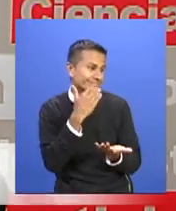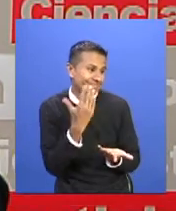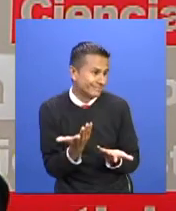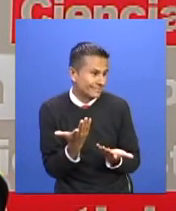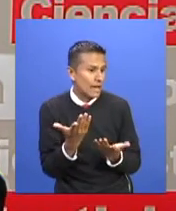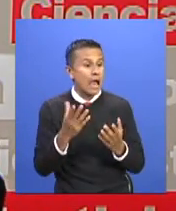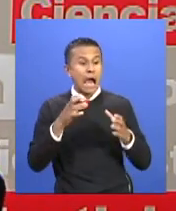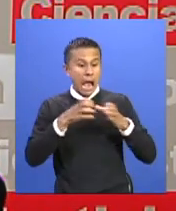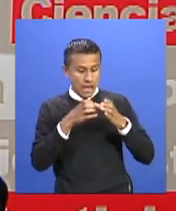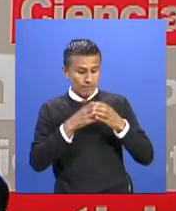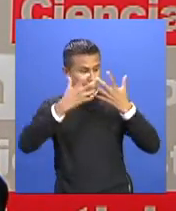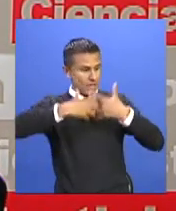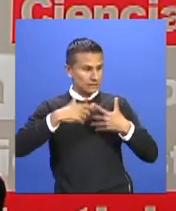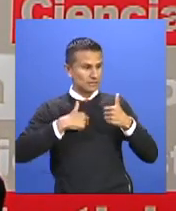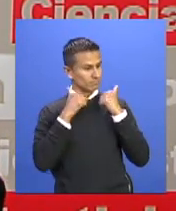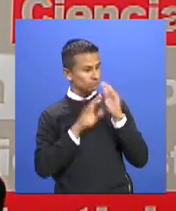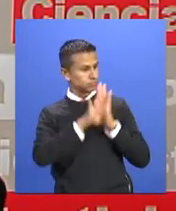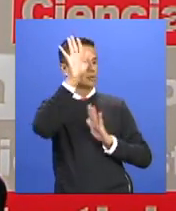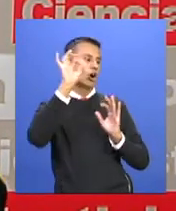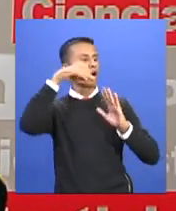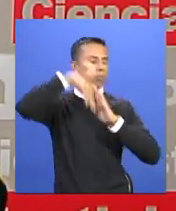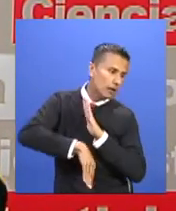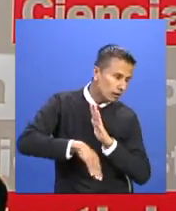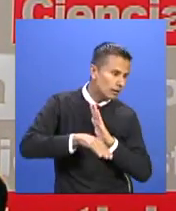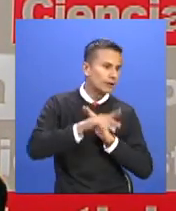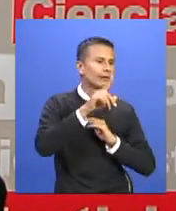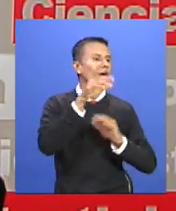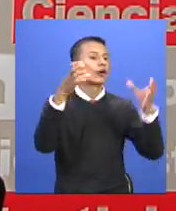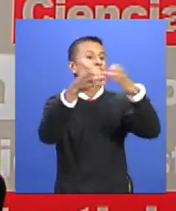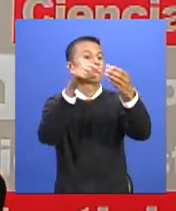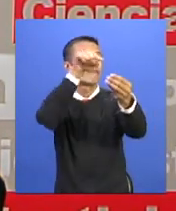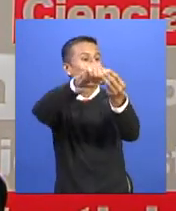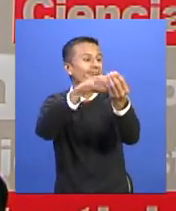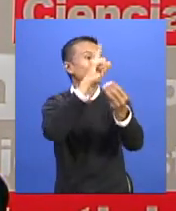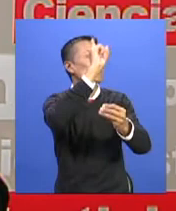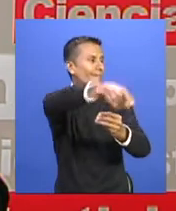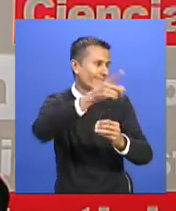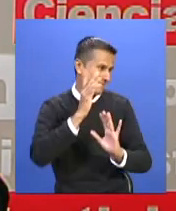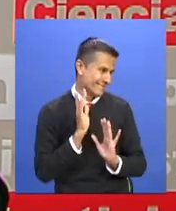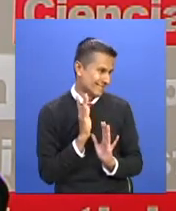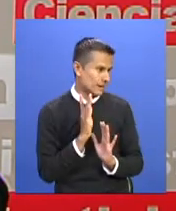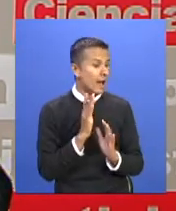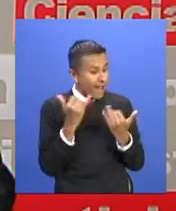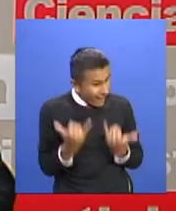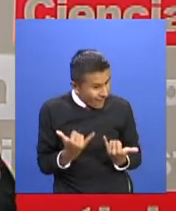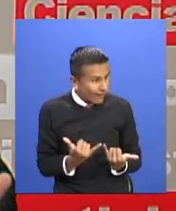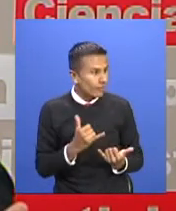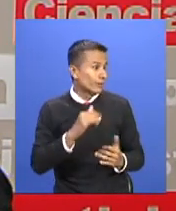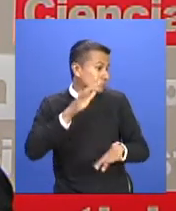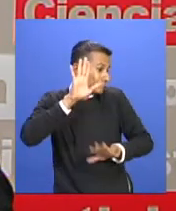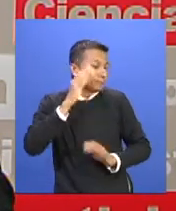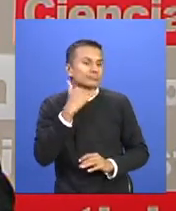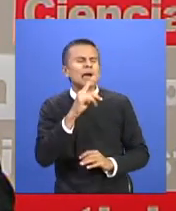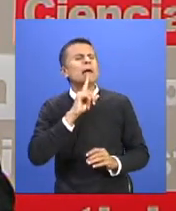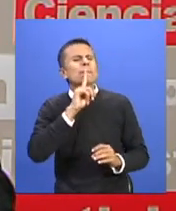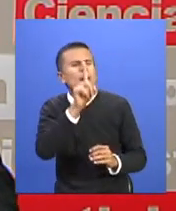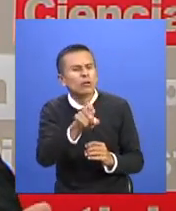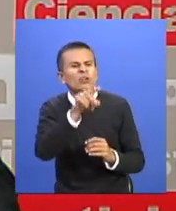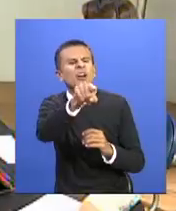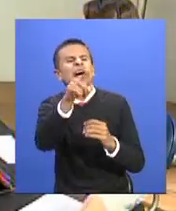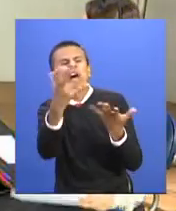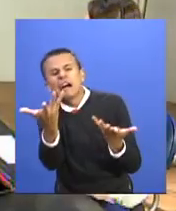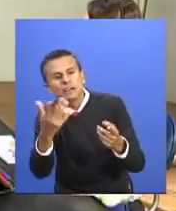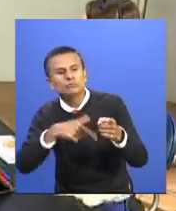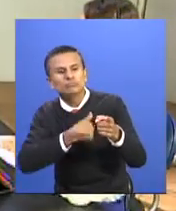que determinan si existo o no existo como organización. Recordemos que hoy en día hay que preguntarles a ellos, por ejemplo, ¿qué